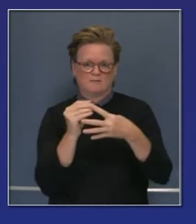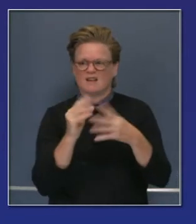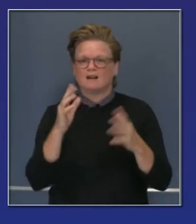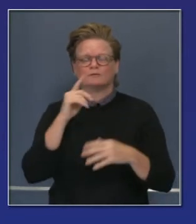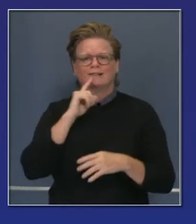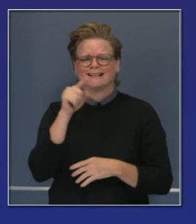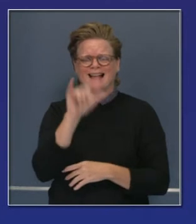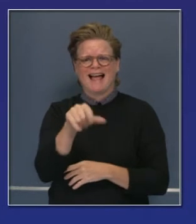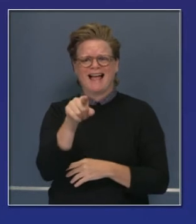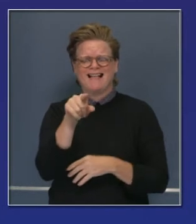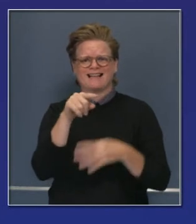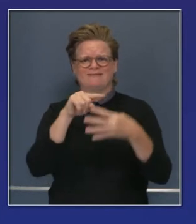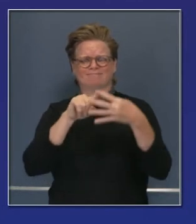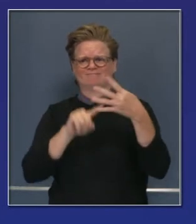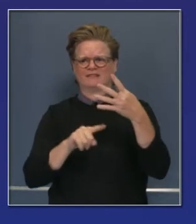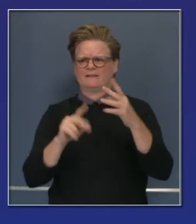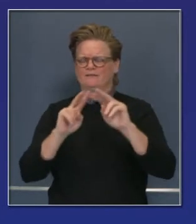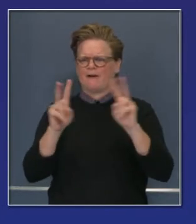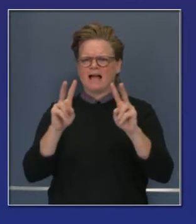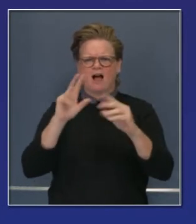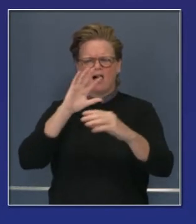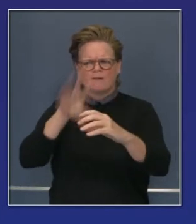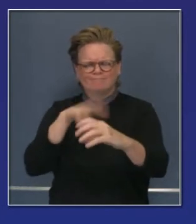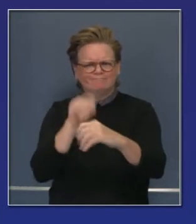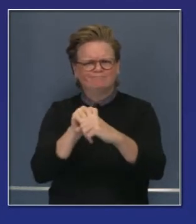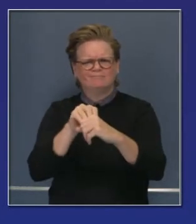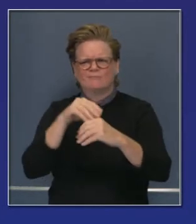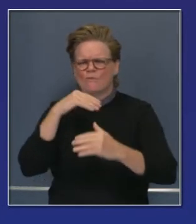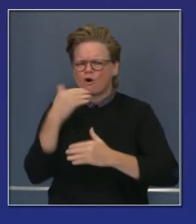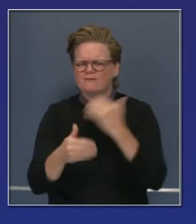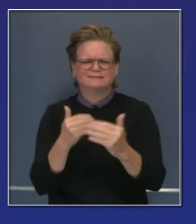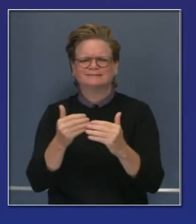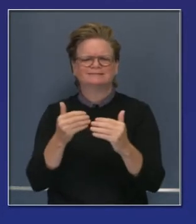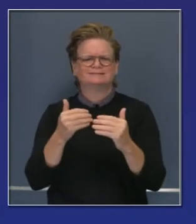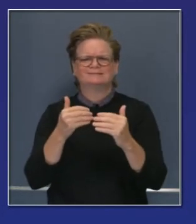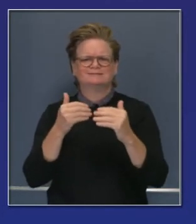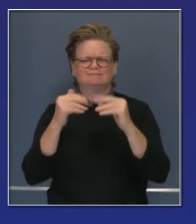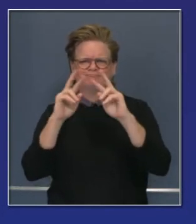es un proceso dinámico. Es un proceso